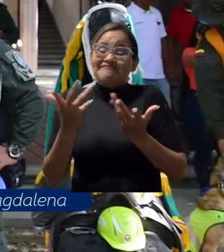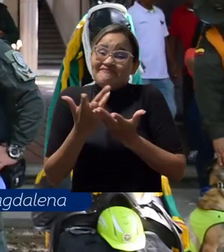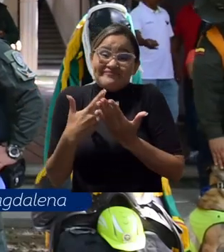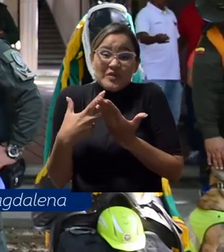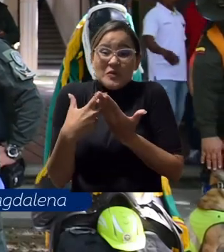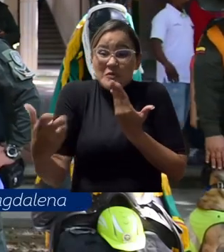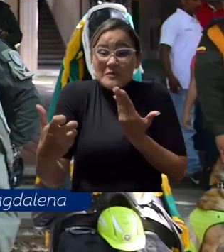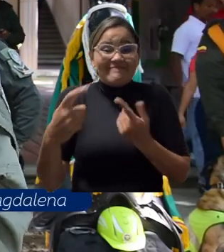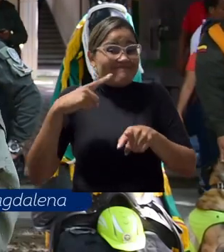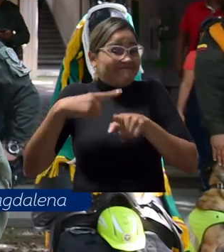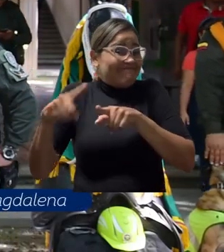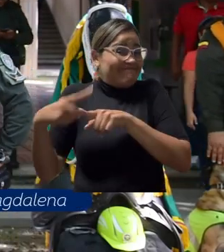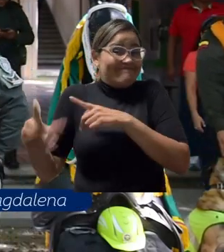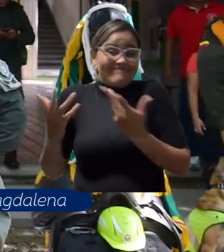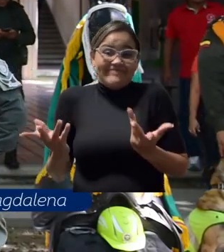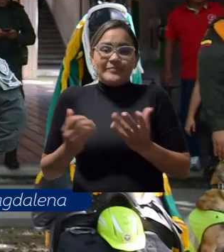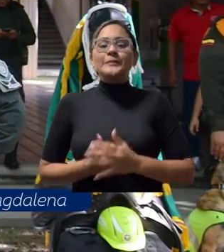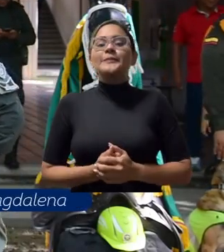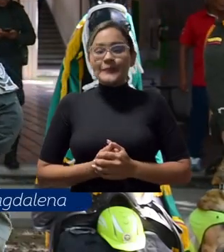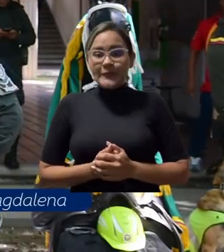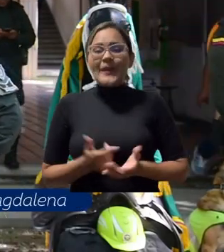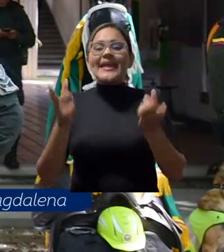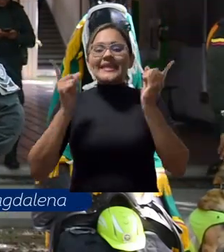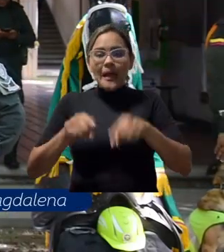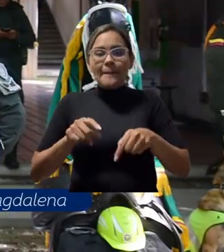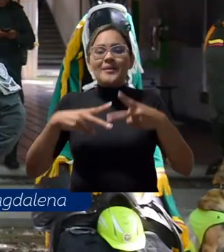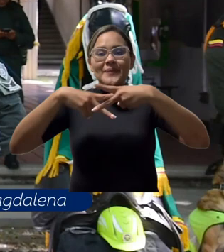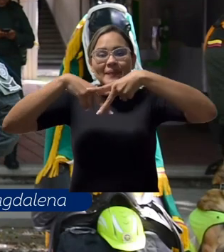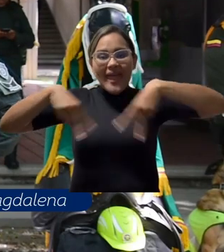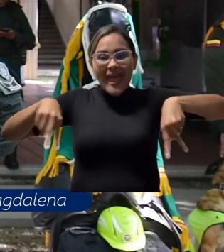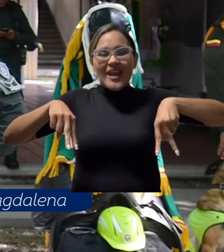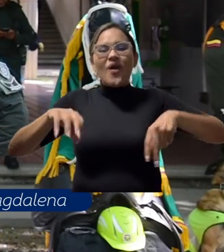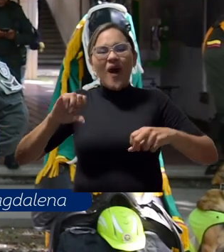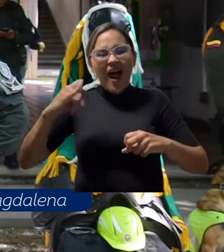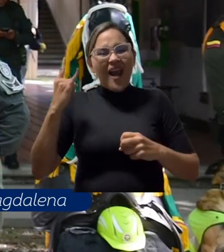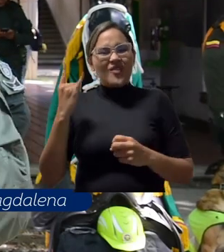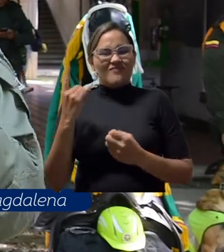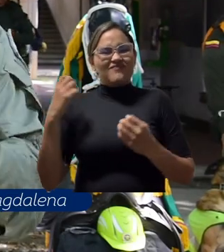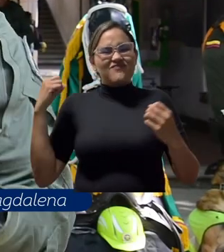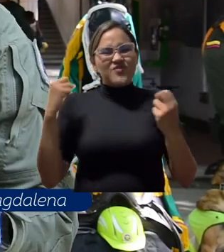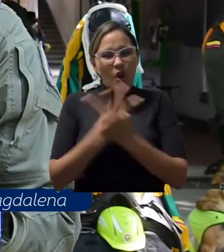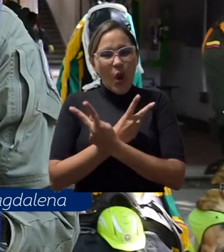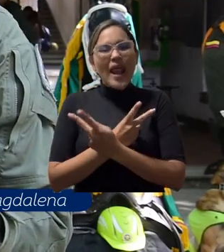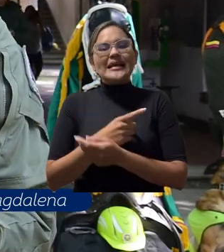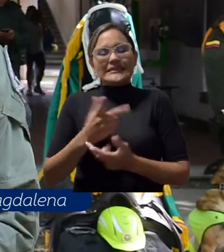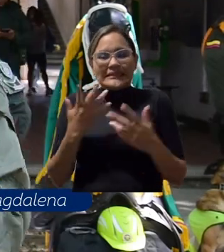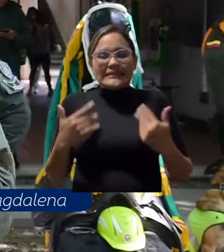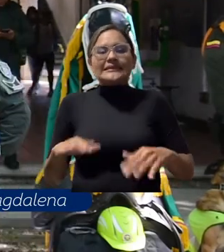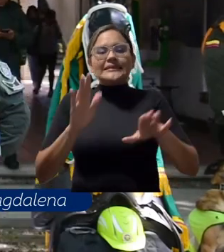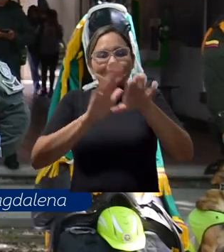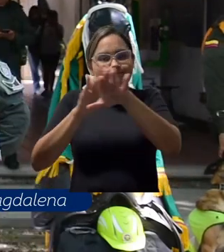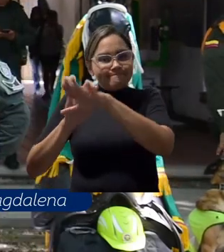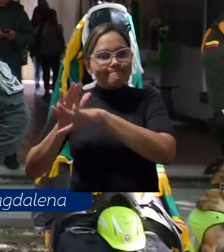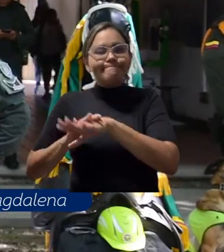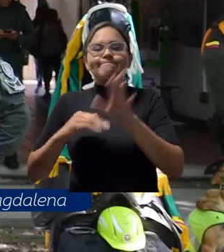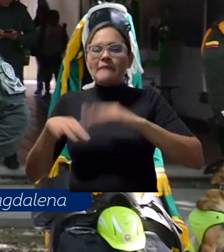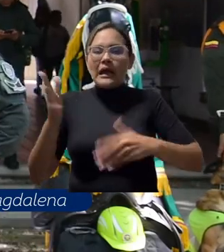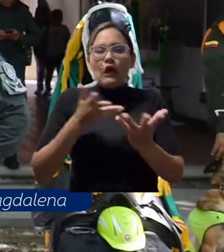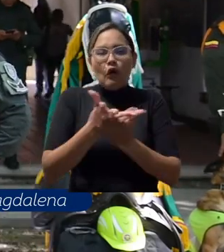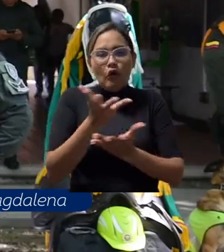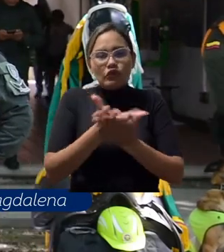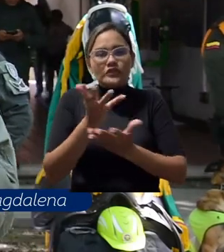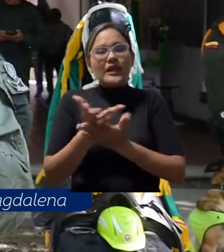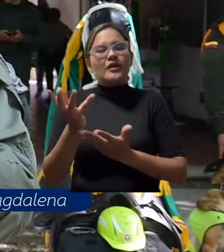género está con la Patrulla Púrpura. Ahí lo tenemos a mano derecha. Seguimos con el Gaula de la Policía, en donde estamos dando recomendaciones, generando actividades